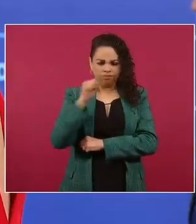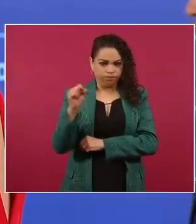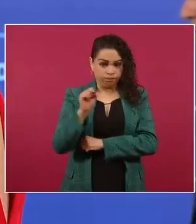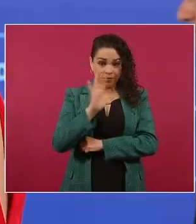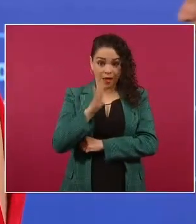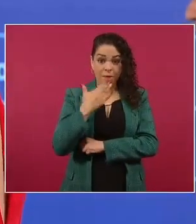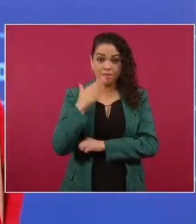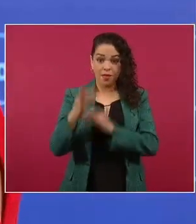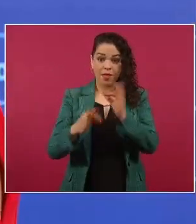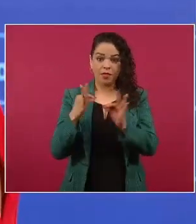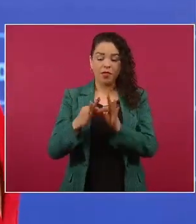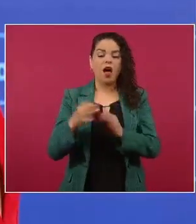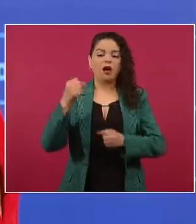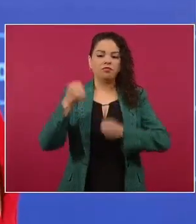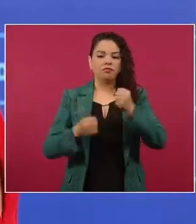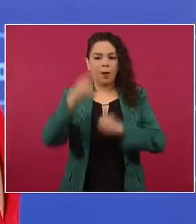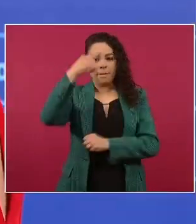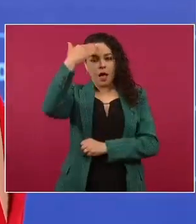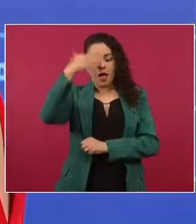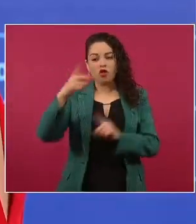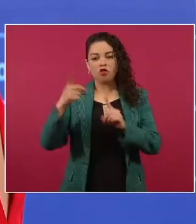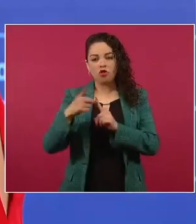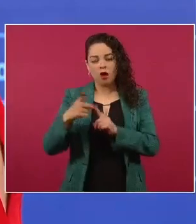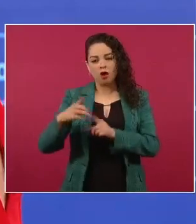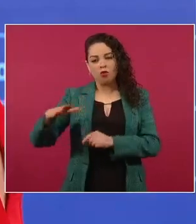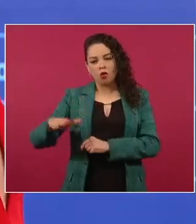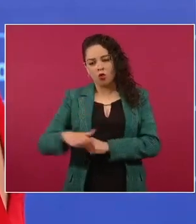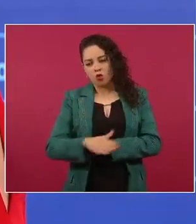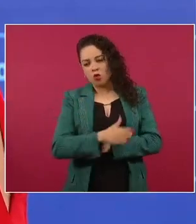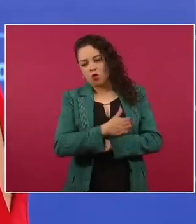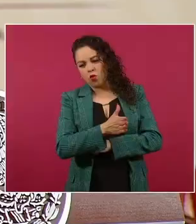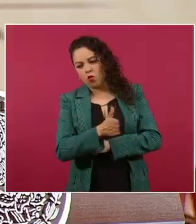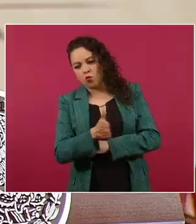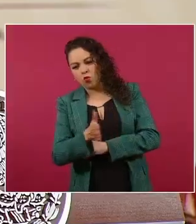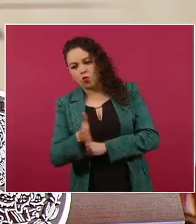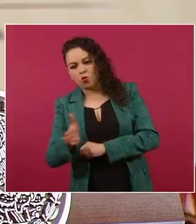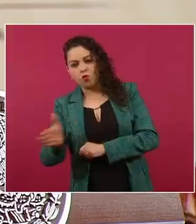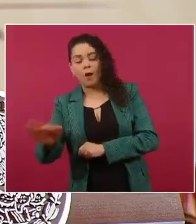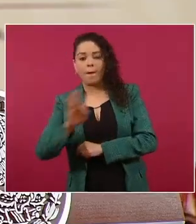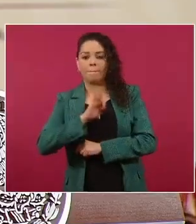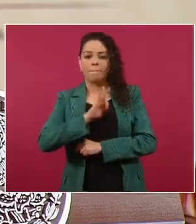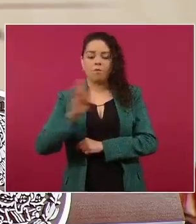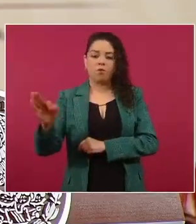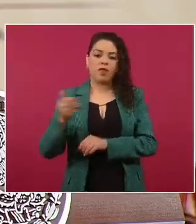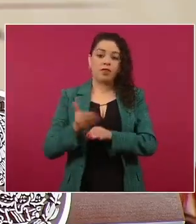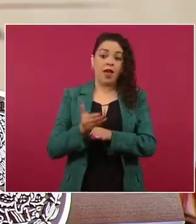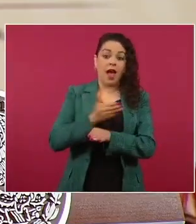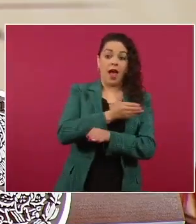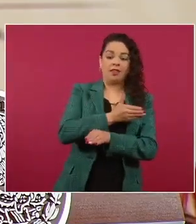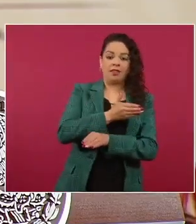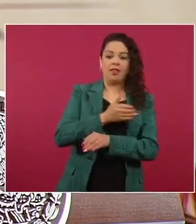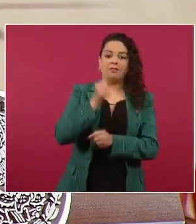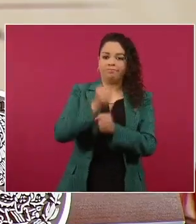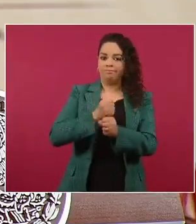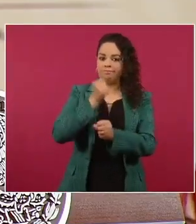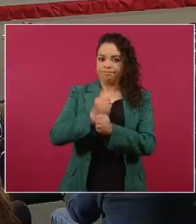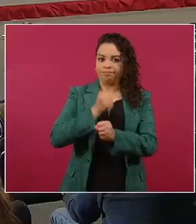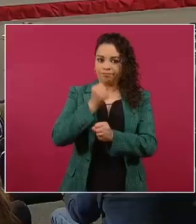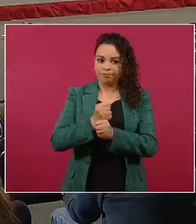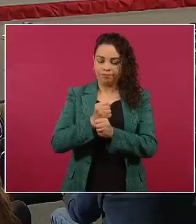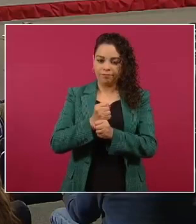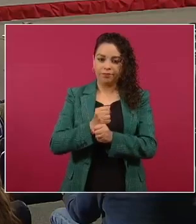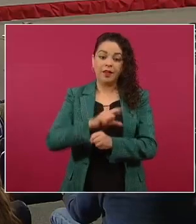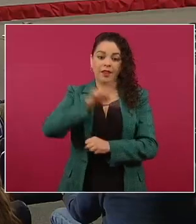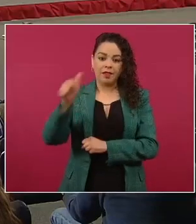las distintas pendientes, las distintas curvas, para que lo puedan ir practicando incluso antes de poder operar el tren. En la siguiente